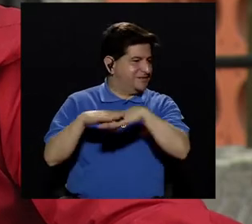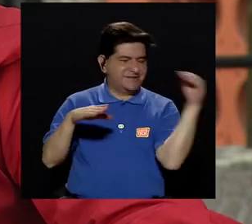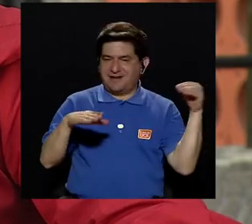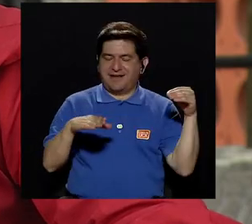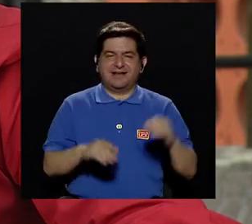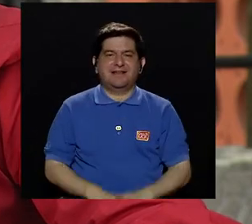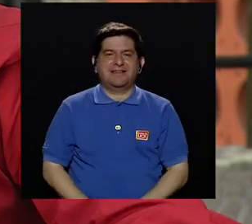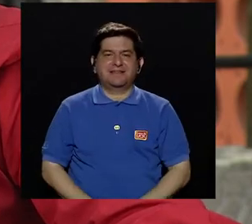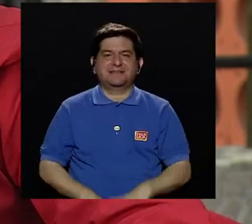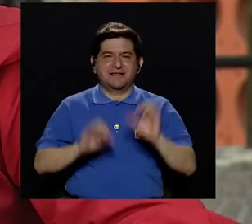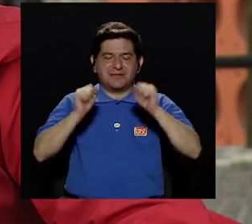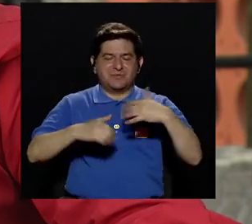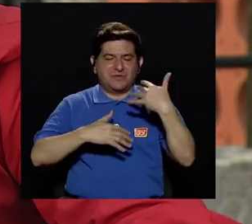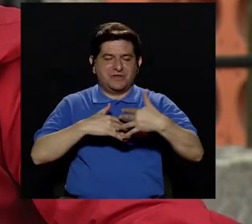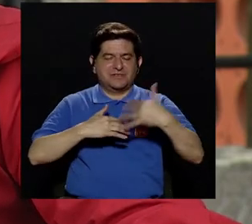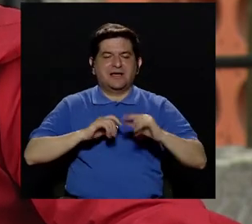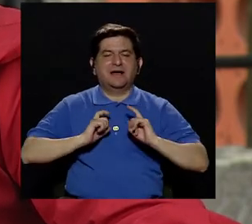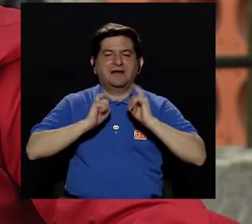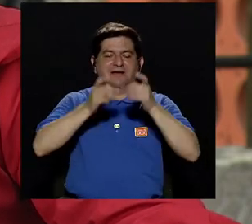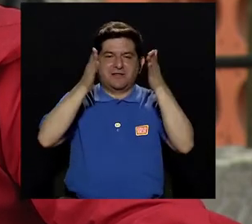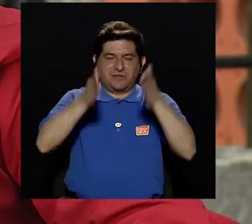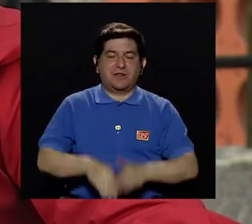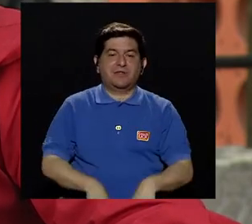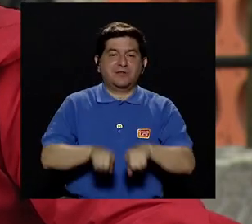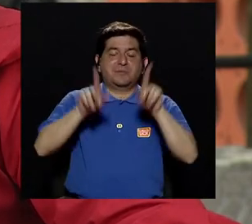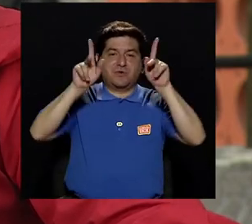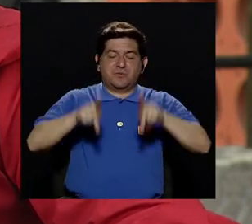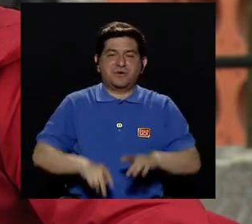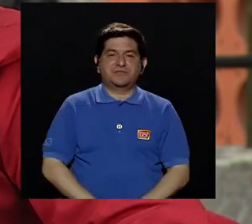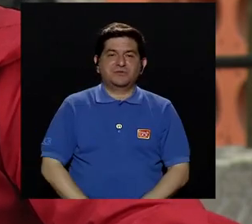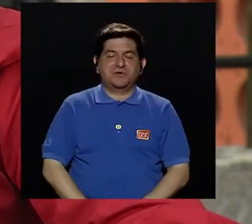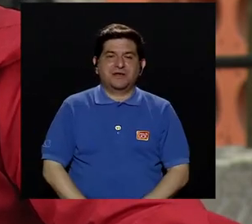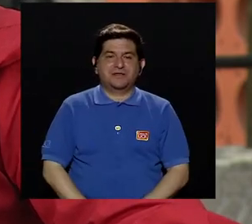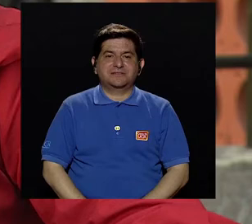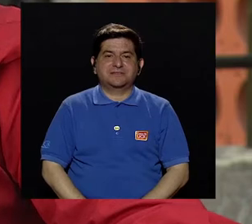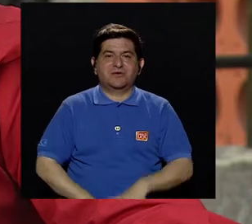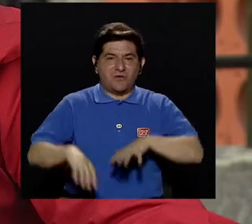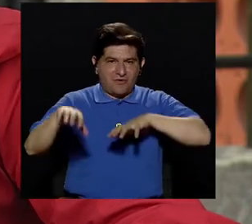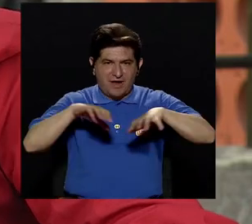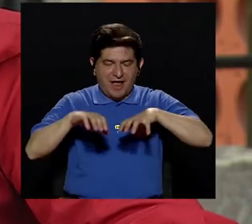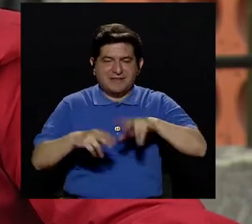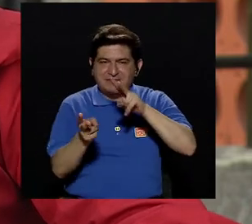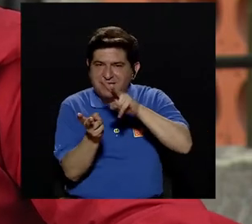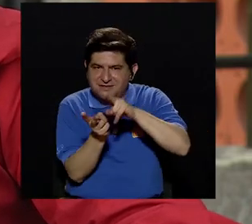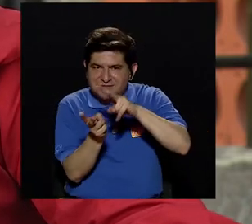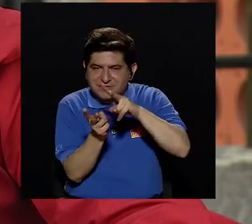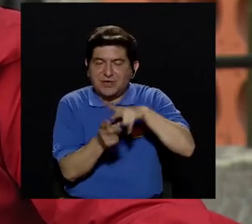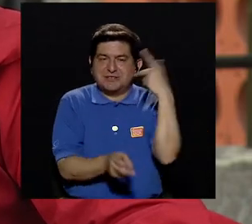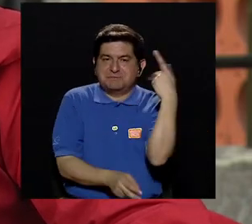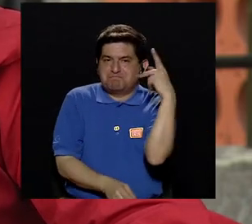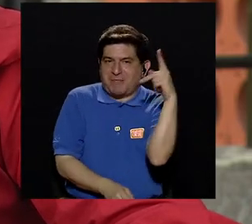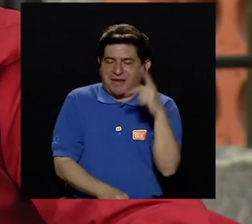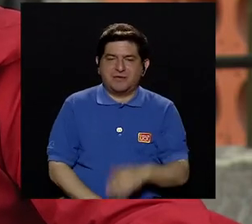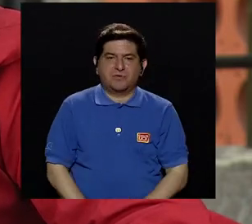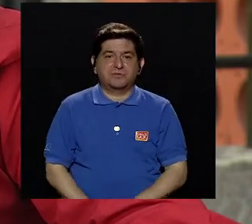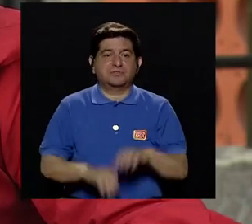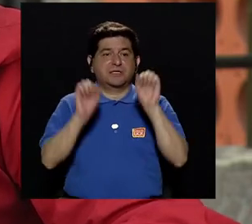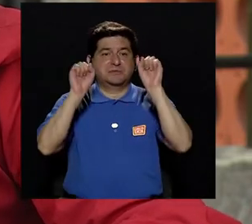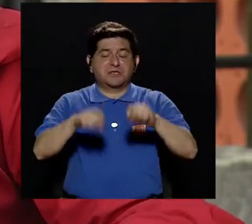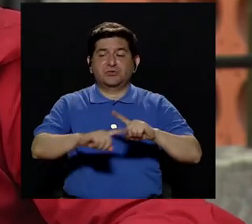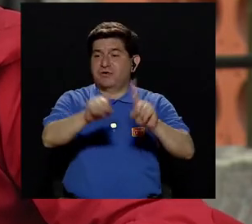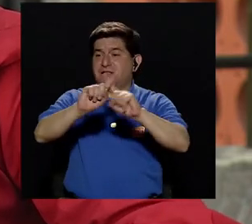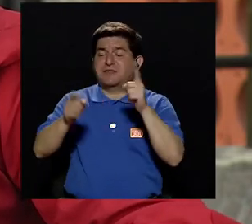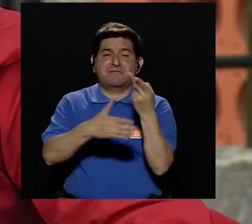de la donación de sangre. Tampoco pueden donar sangre personas con actividad sexual de riesgo. Entonces vamos a hablar de personas que